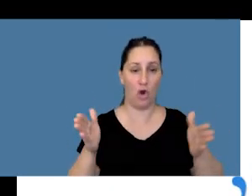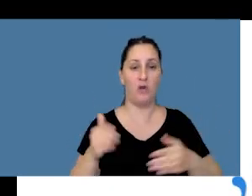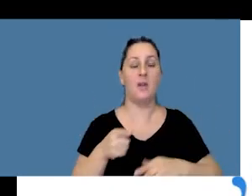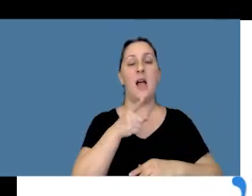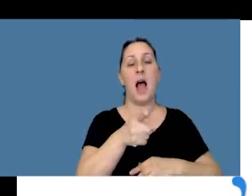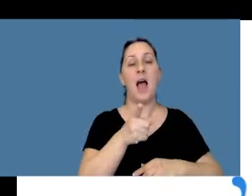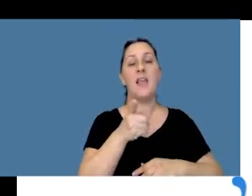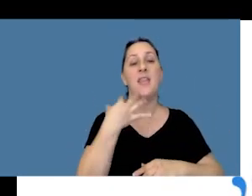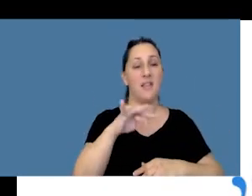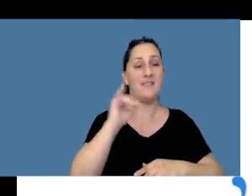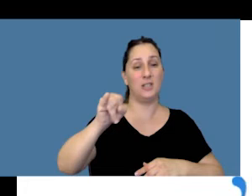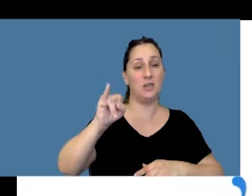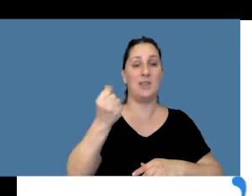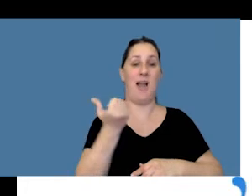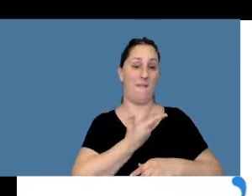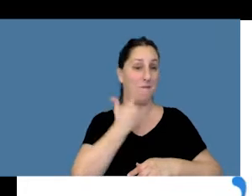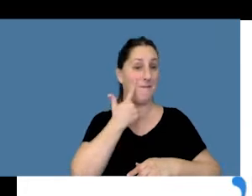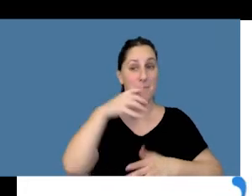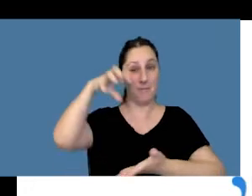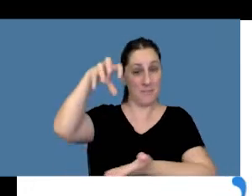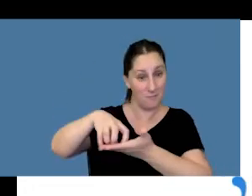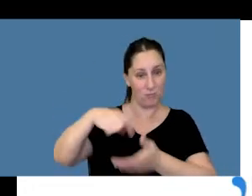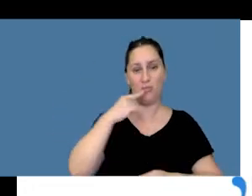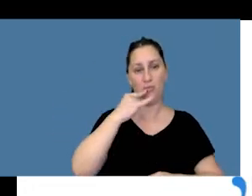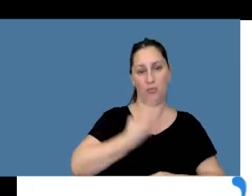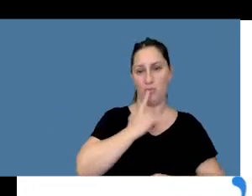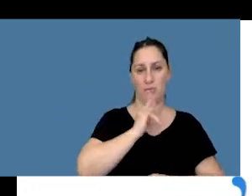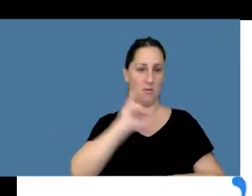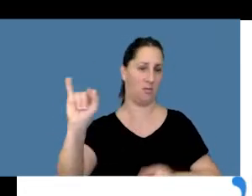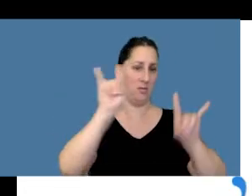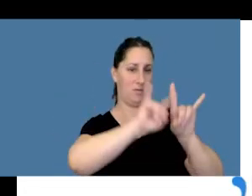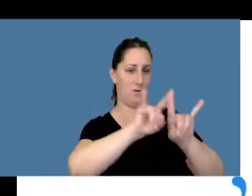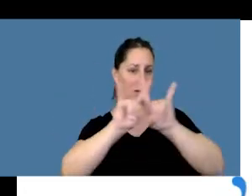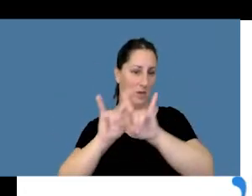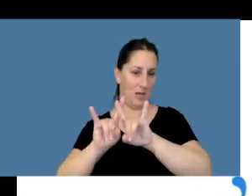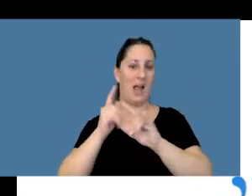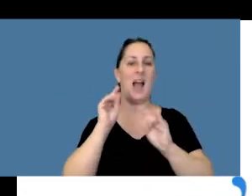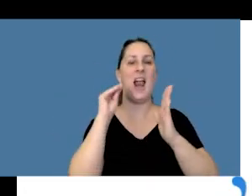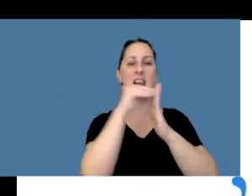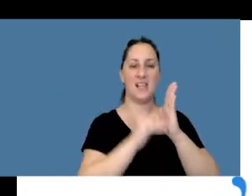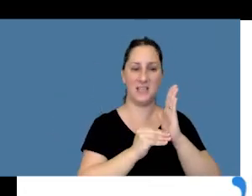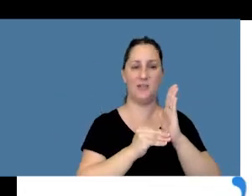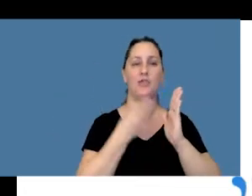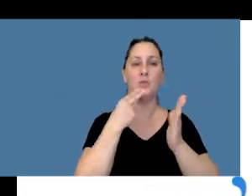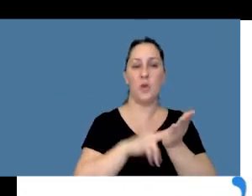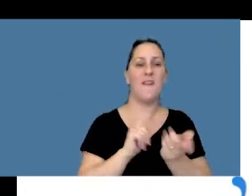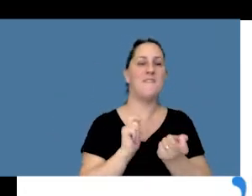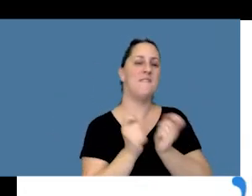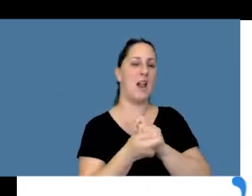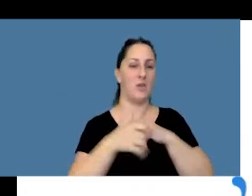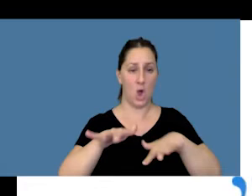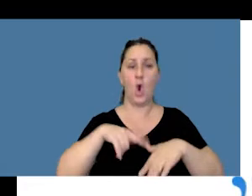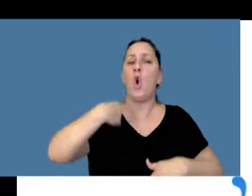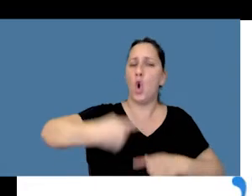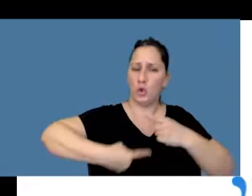informar al organismo a través del portal de registro tributario que ha variado su condición. ¿Seguirá siendo